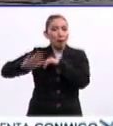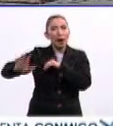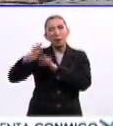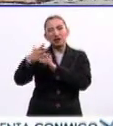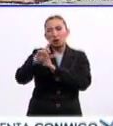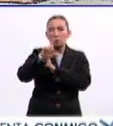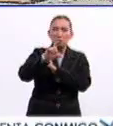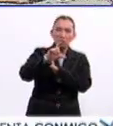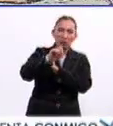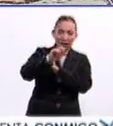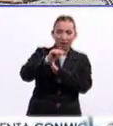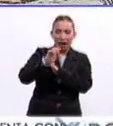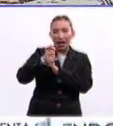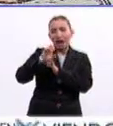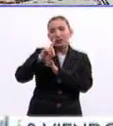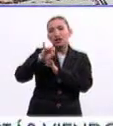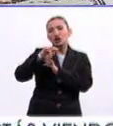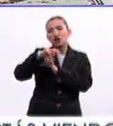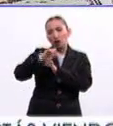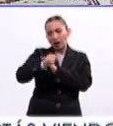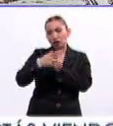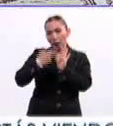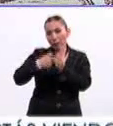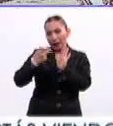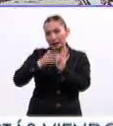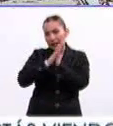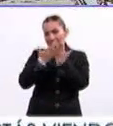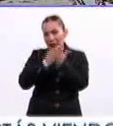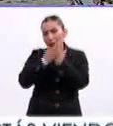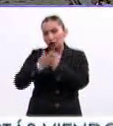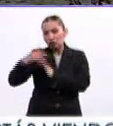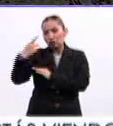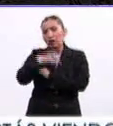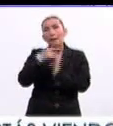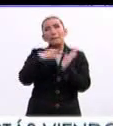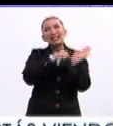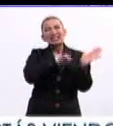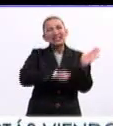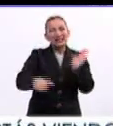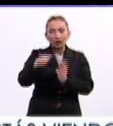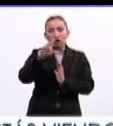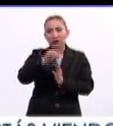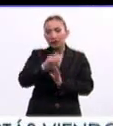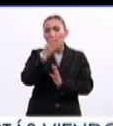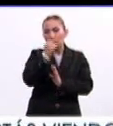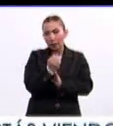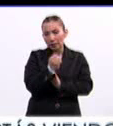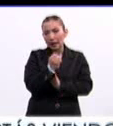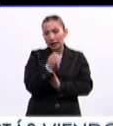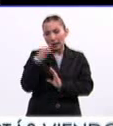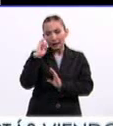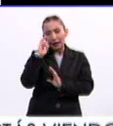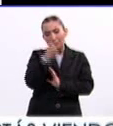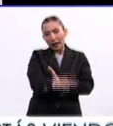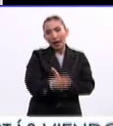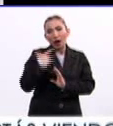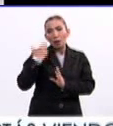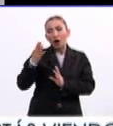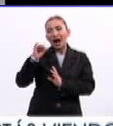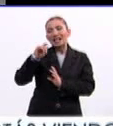ediciones de obras reunidas desde 1689, que aparece la inundación castálida,